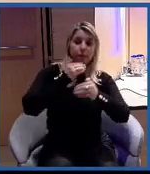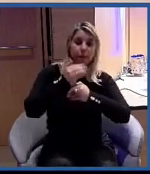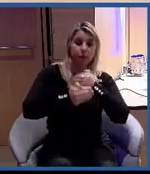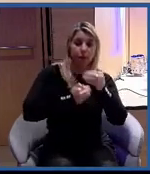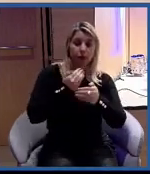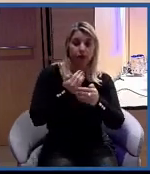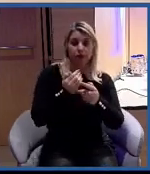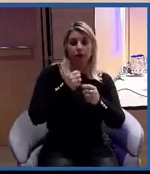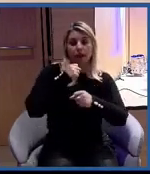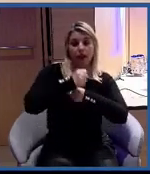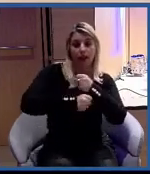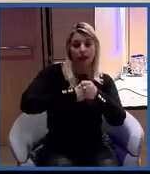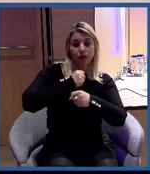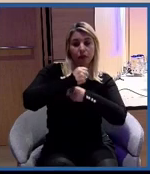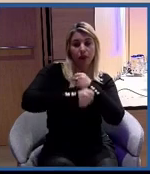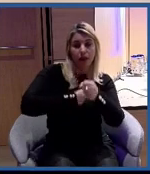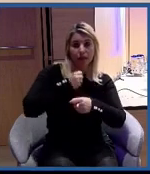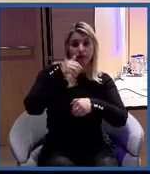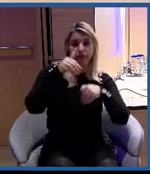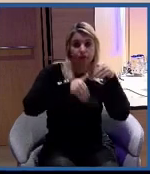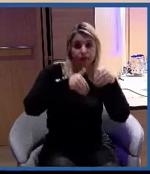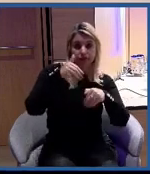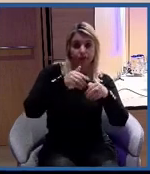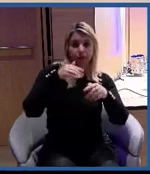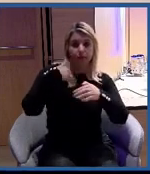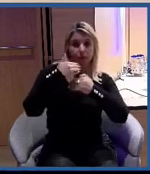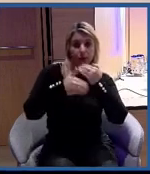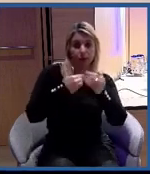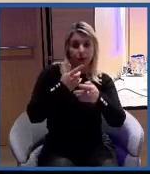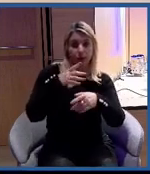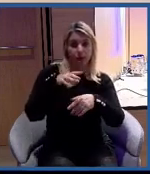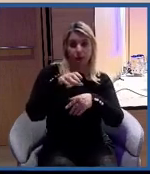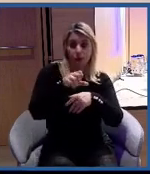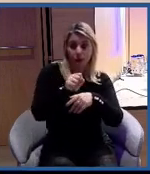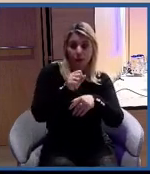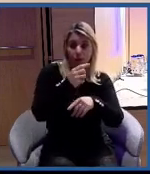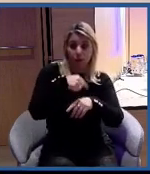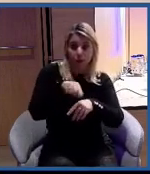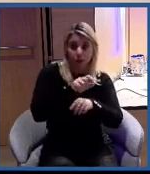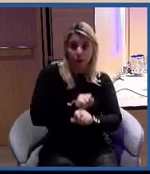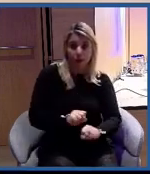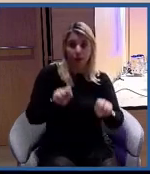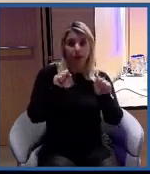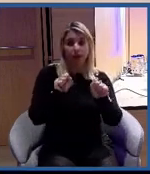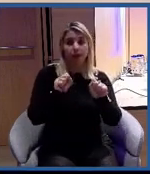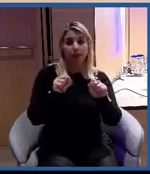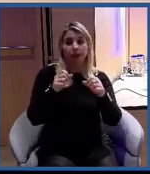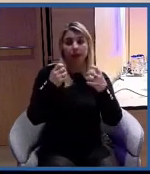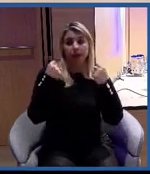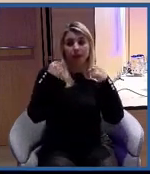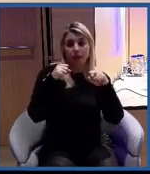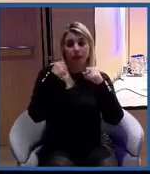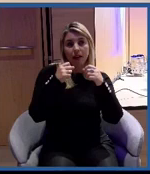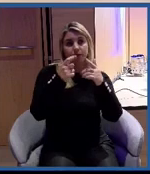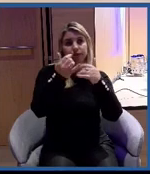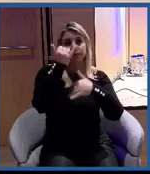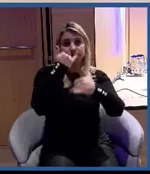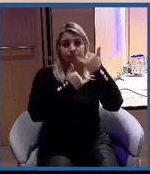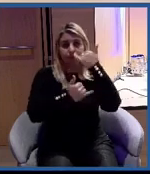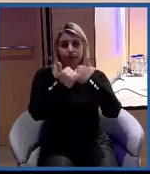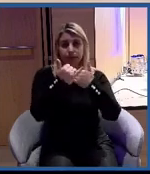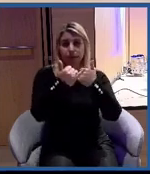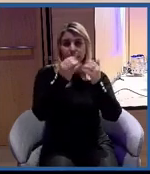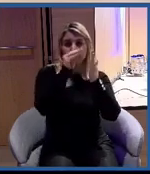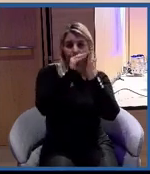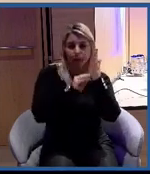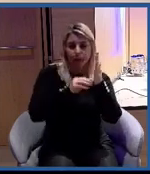sea cada año electoral cada proceso tenemos un compromiso de realizar un un ejercicio de periodismo de datos a mayor profundidad que